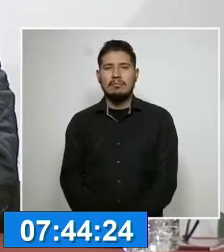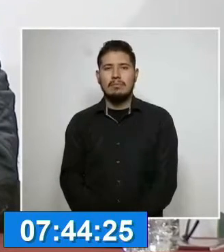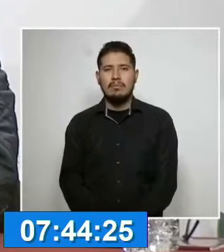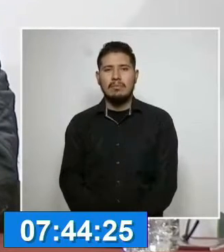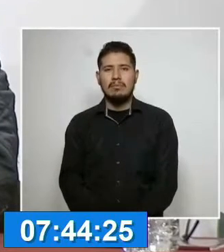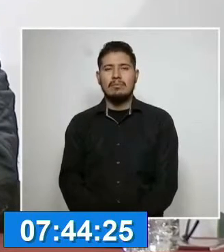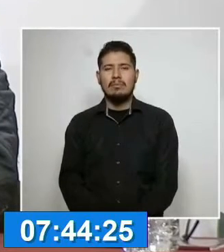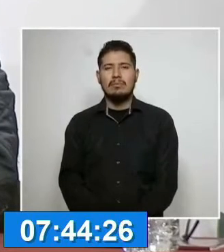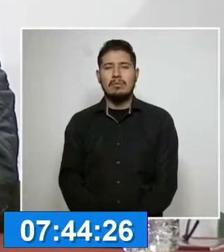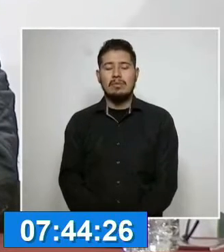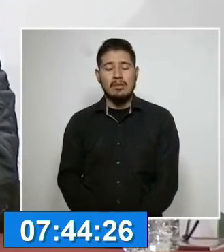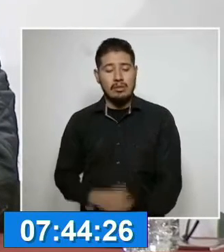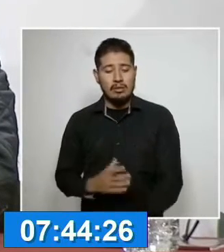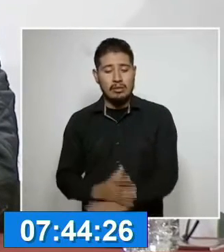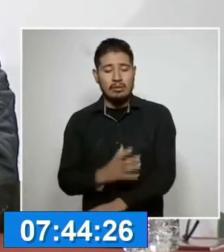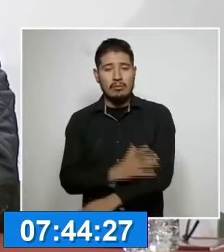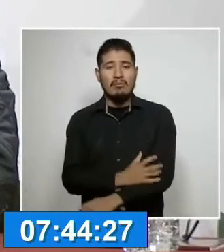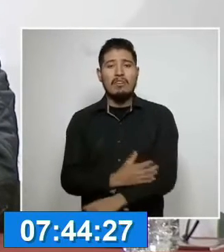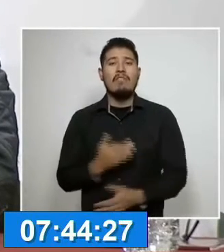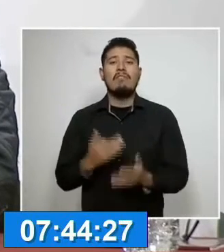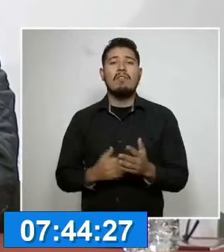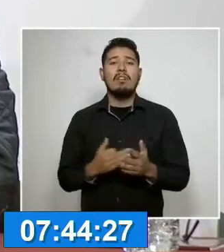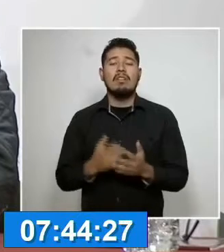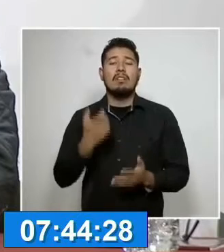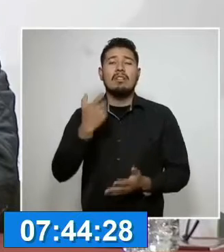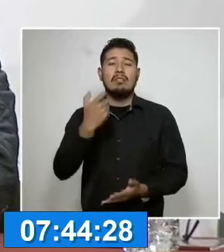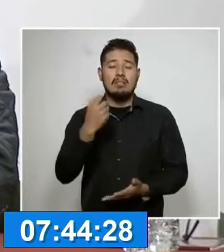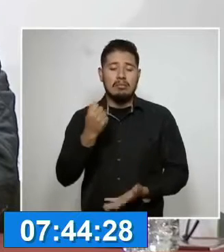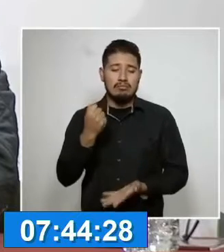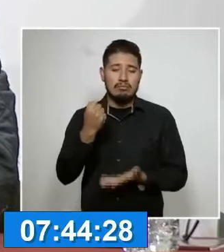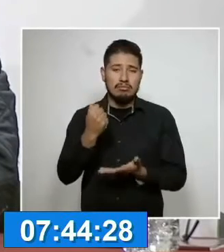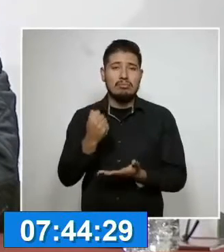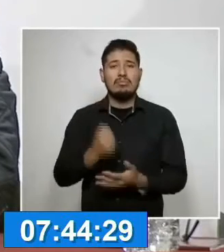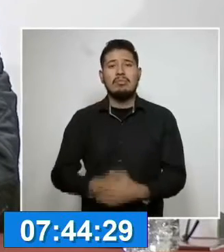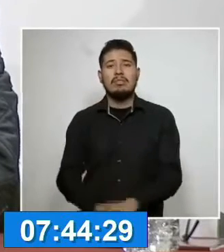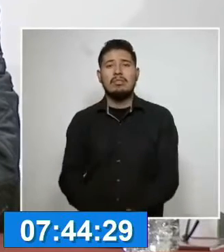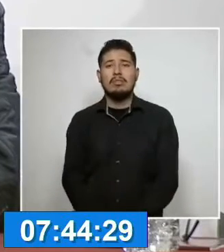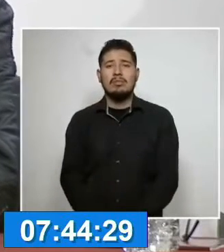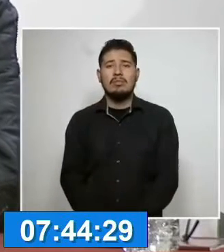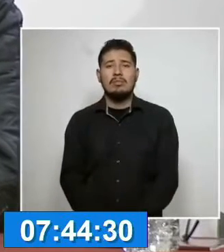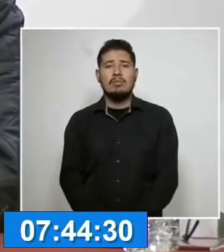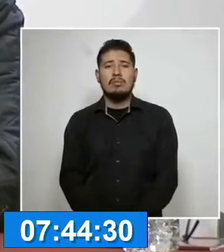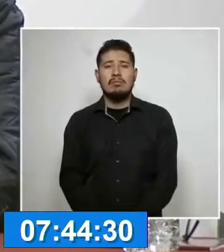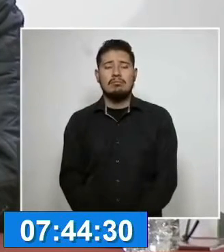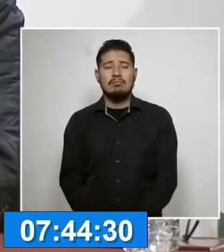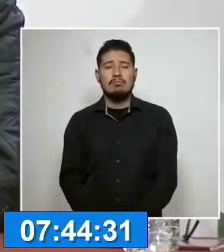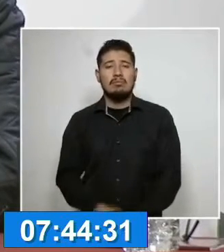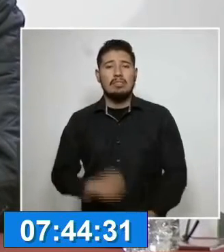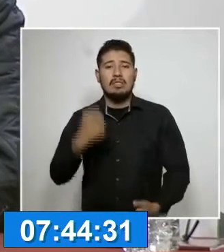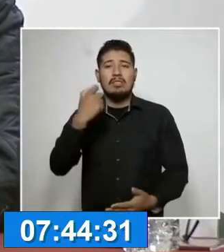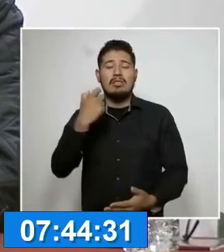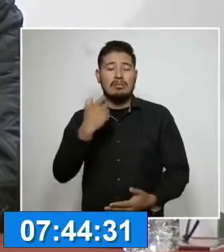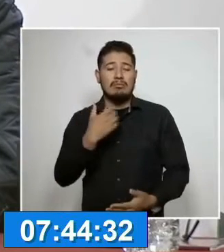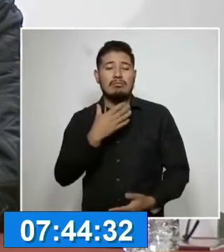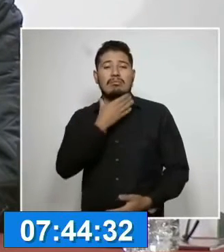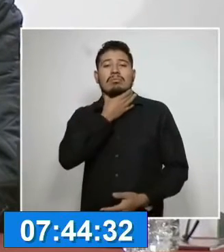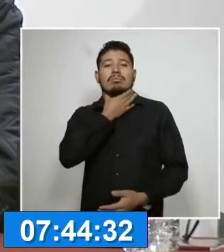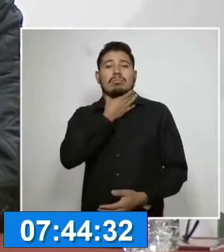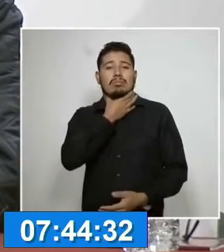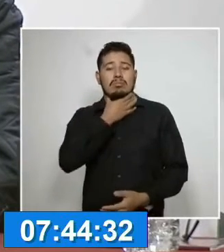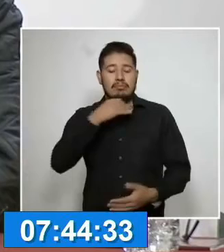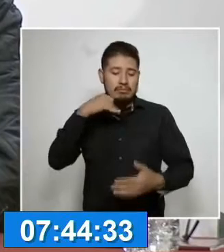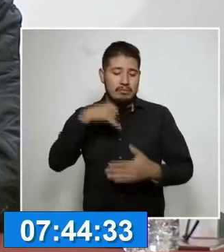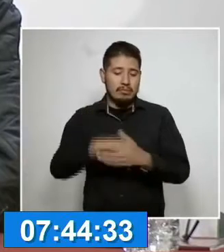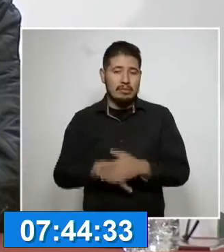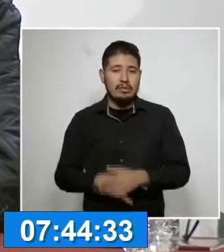Le acompaña la crisis económica, financiera, sus finanzas ahogadas,